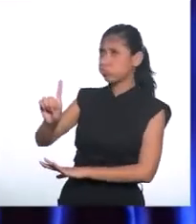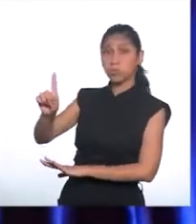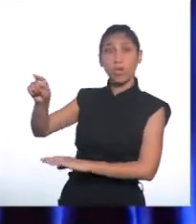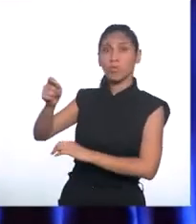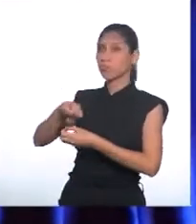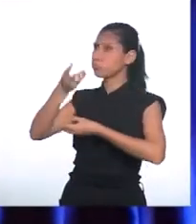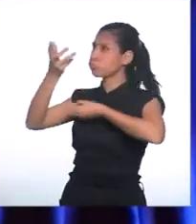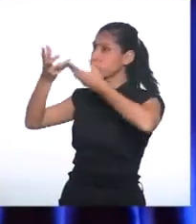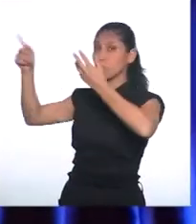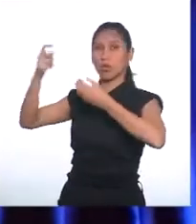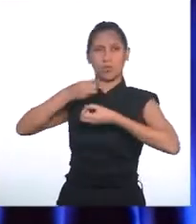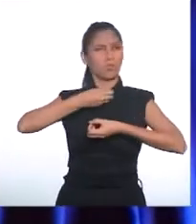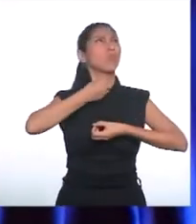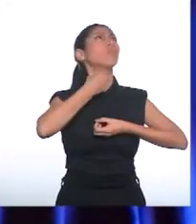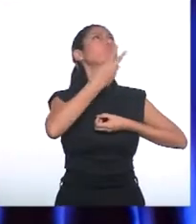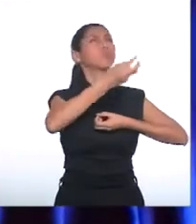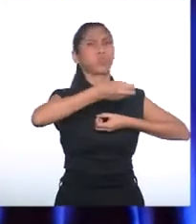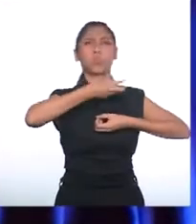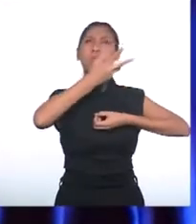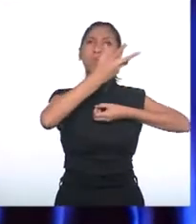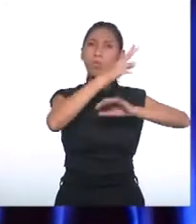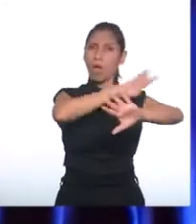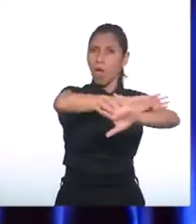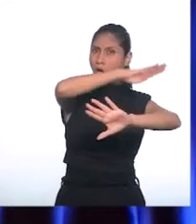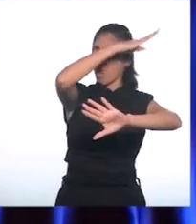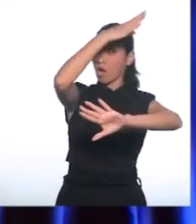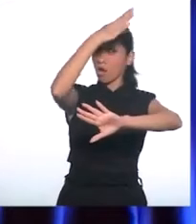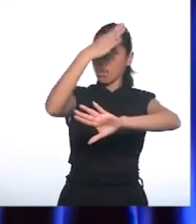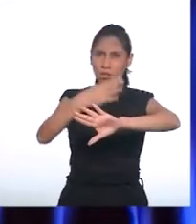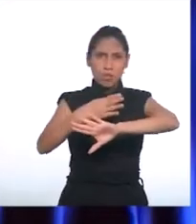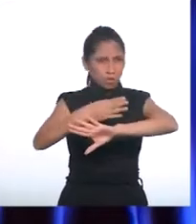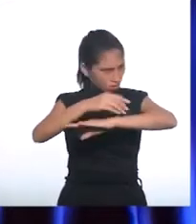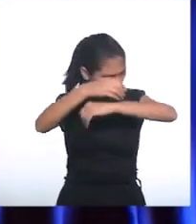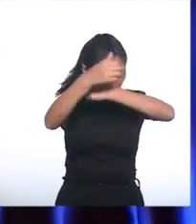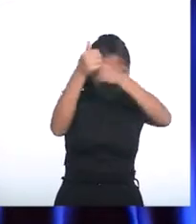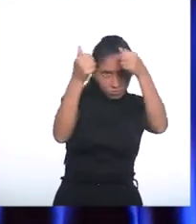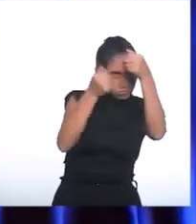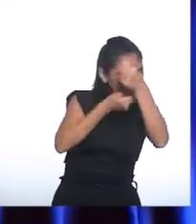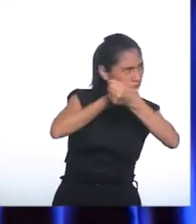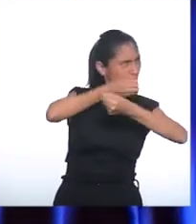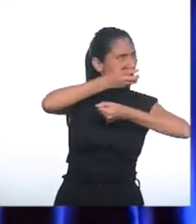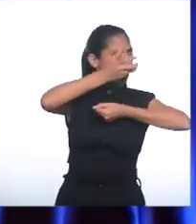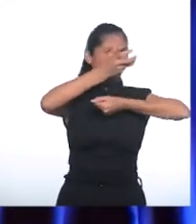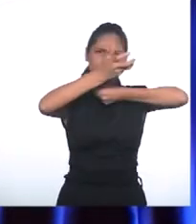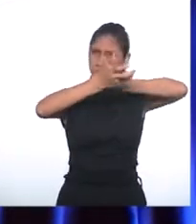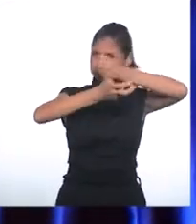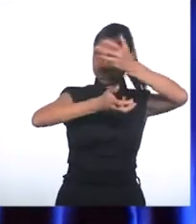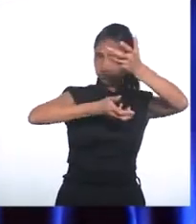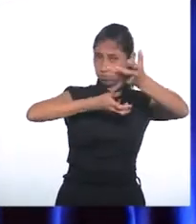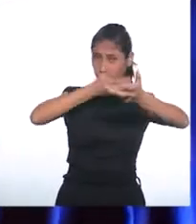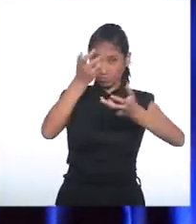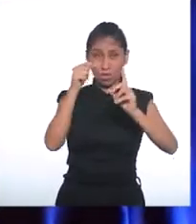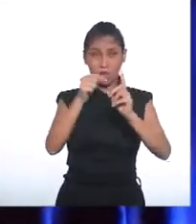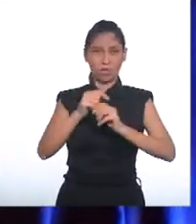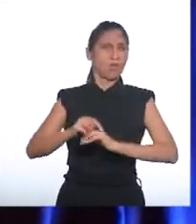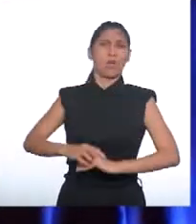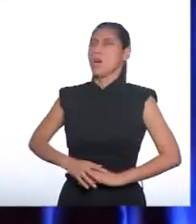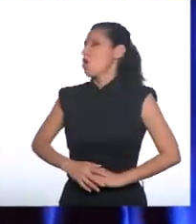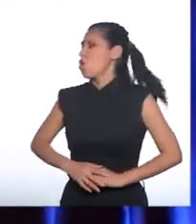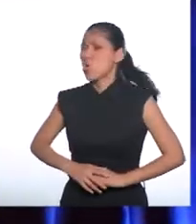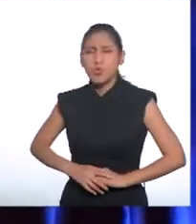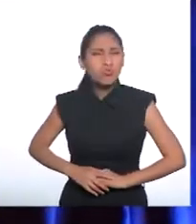al cerro Kiwisa, del Ari o cualquier otro cerro, llamándole le hace hablar. Sopla con